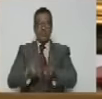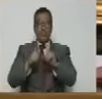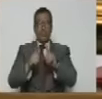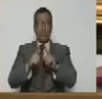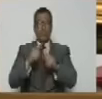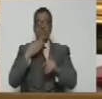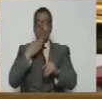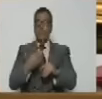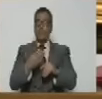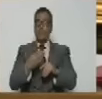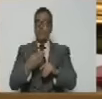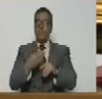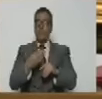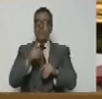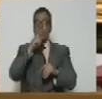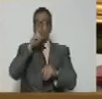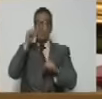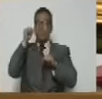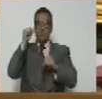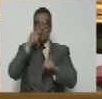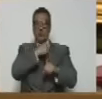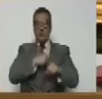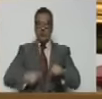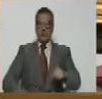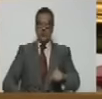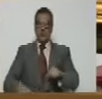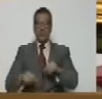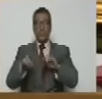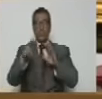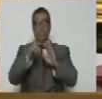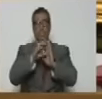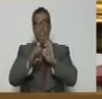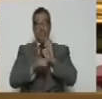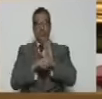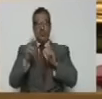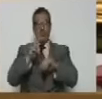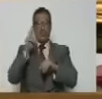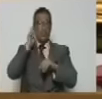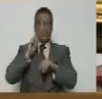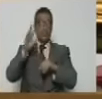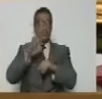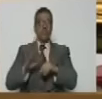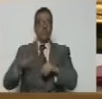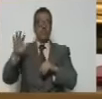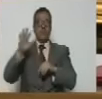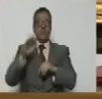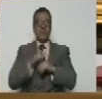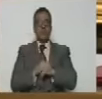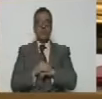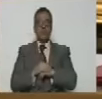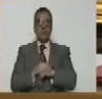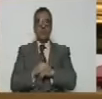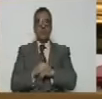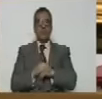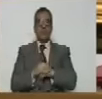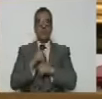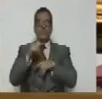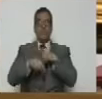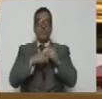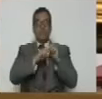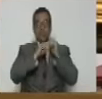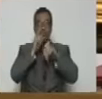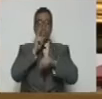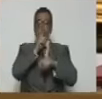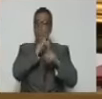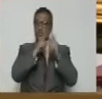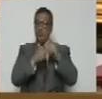autorización solicitada por el ciudadano Nicolás Maduro Moros, presidente constitucional de la República Bolivariana de Venezuela, para el